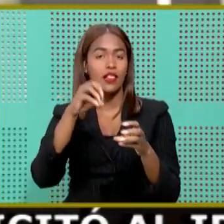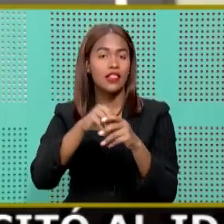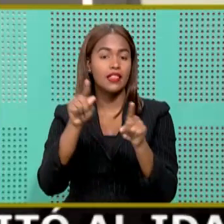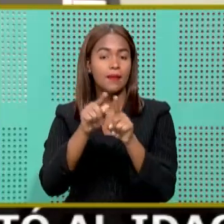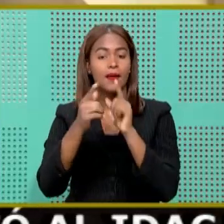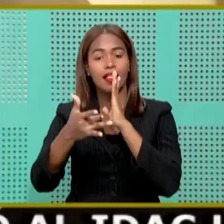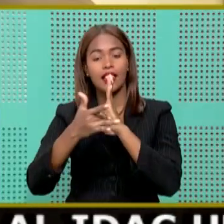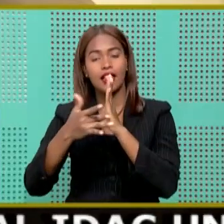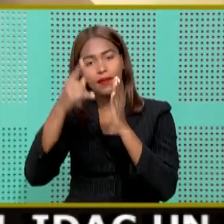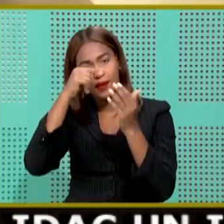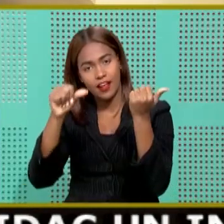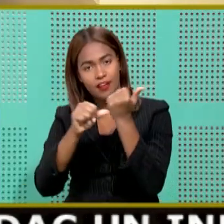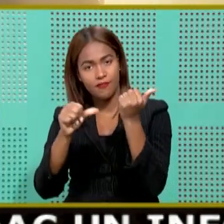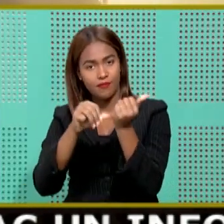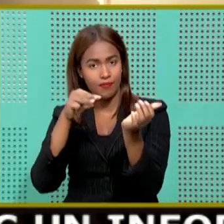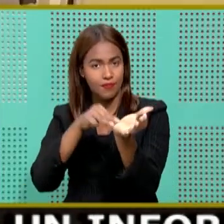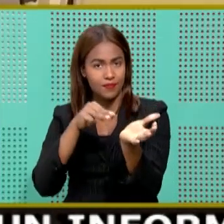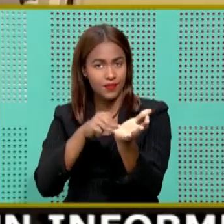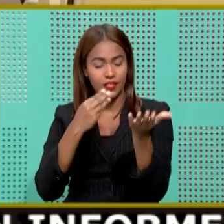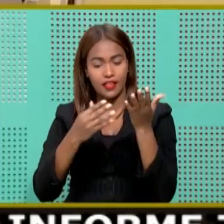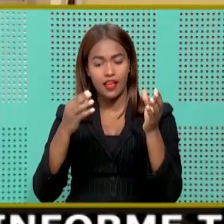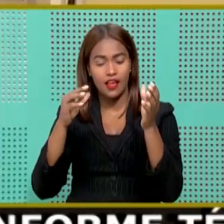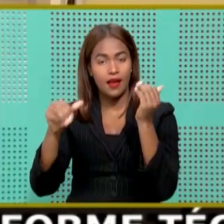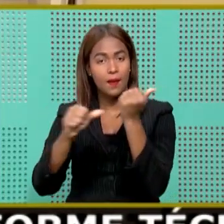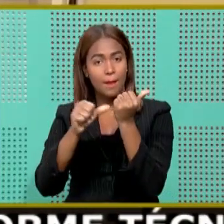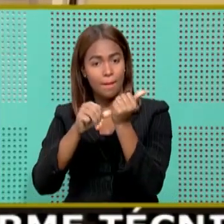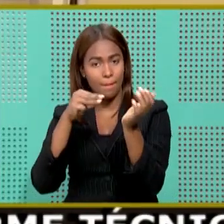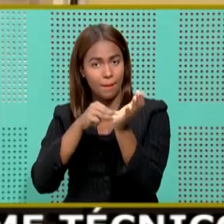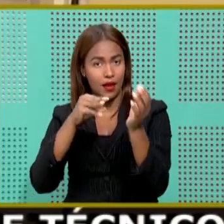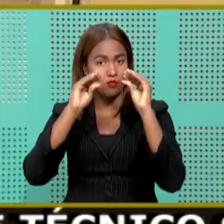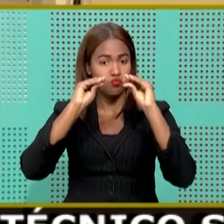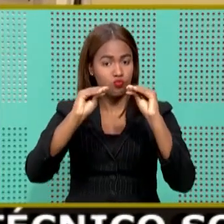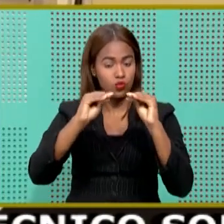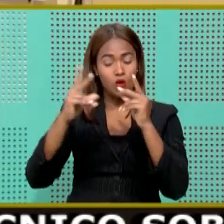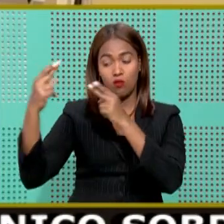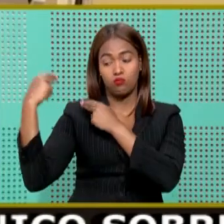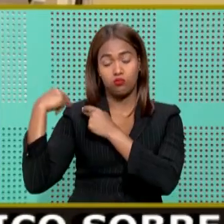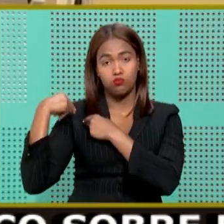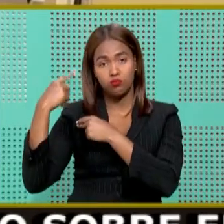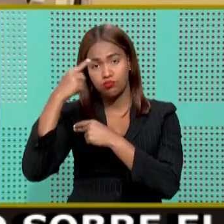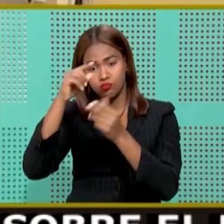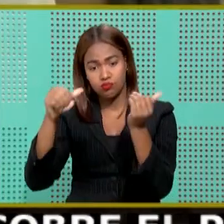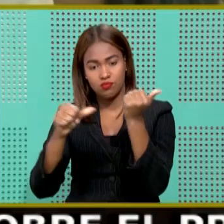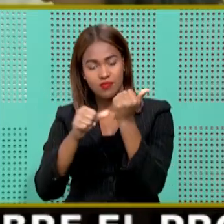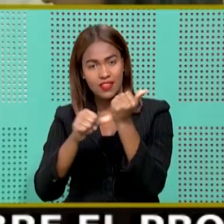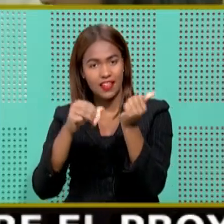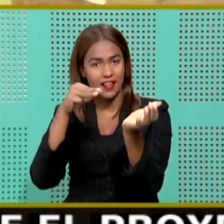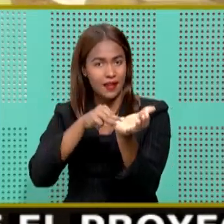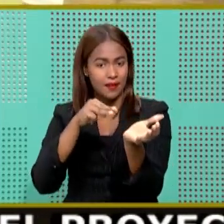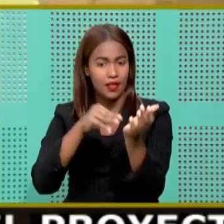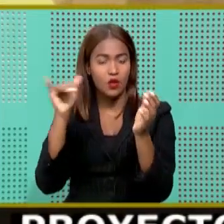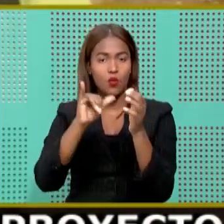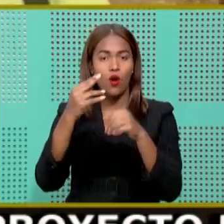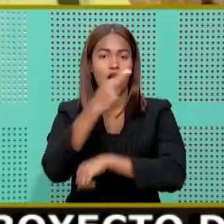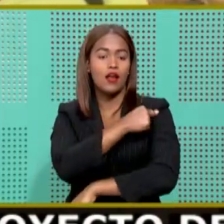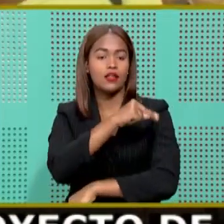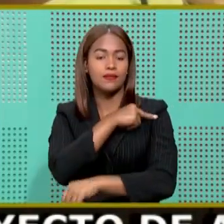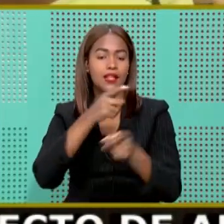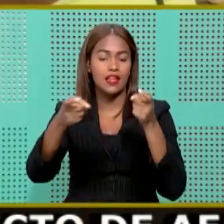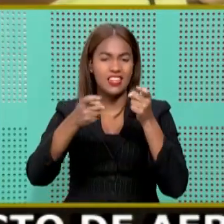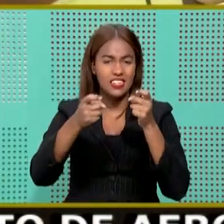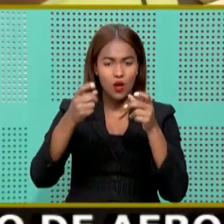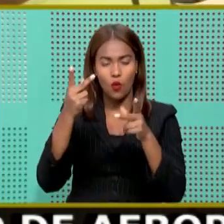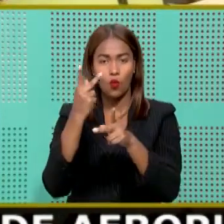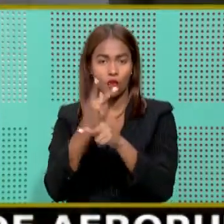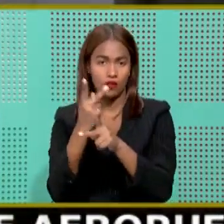técnicos de enfermería, enfermeros, docentes, encargadas de cuidados ambulatorios, de enfermería y de cuidados hospitalarios. Con el cambio